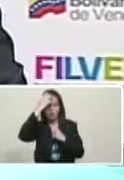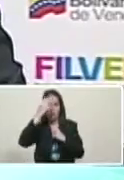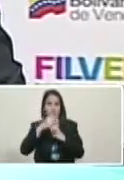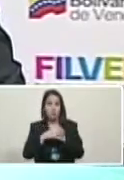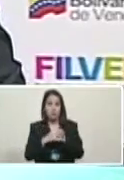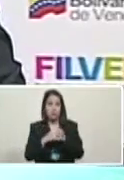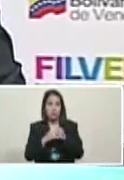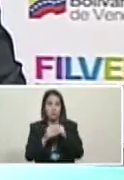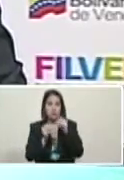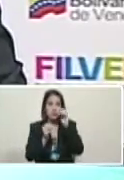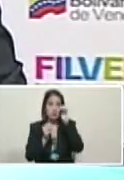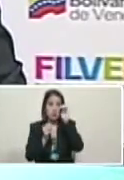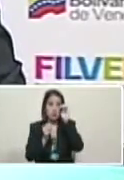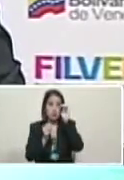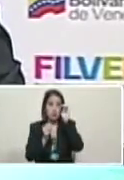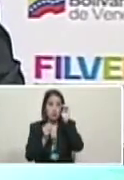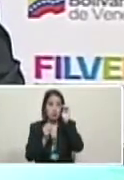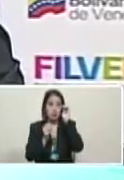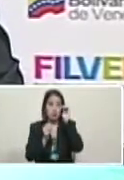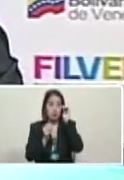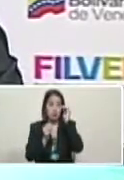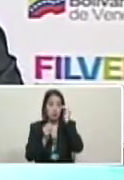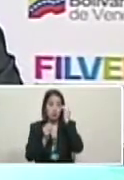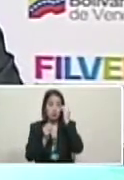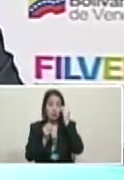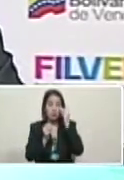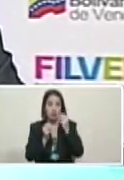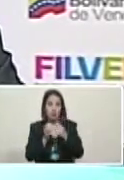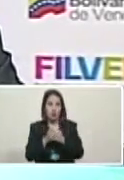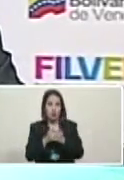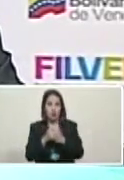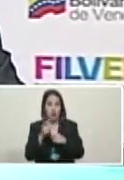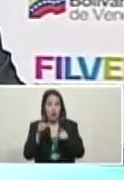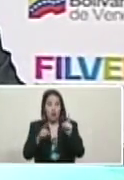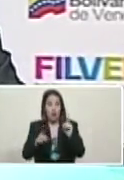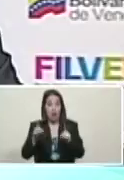Llegará el día, como dice la canción de Ali Primera,